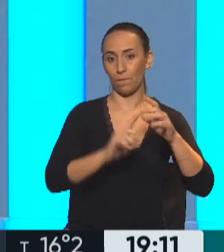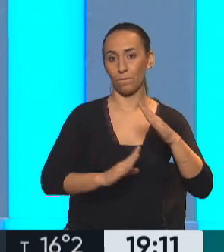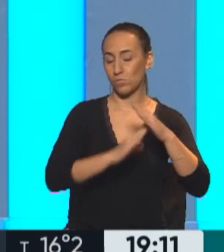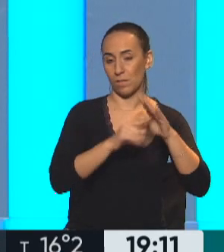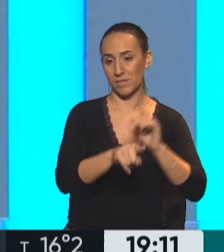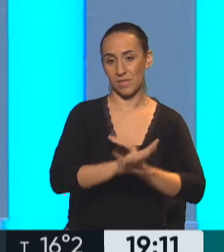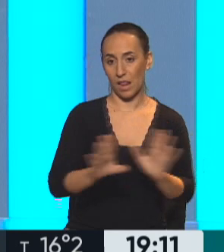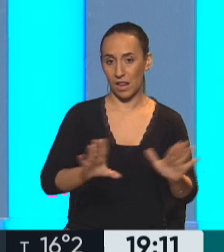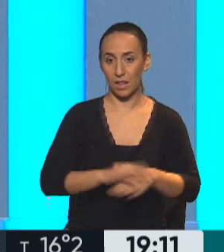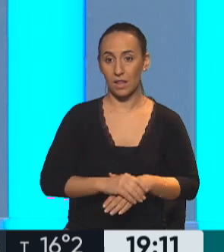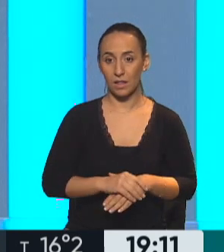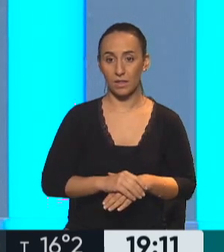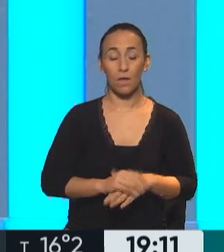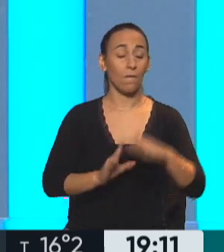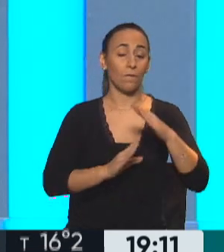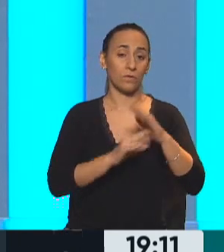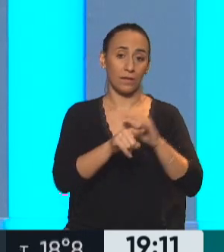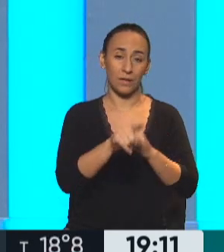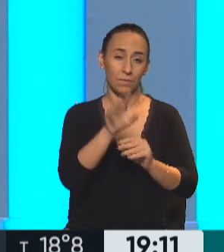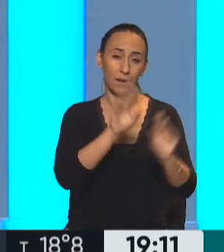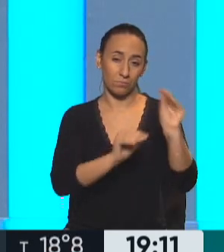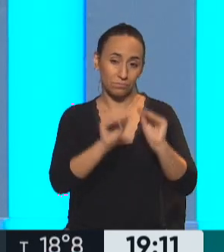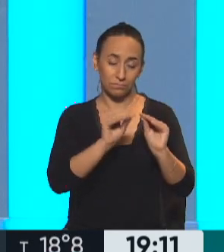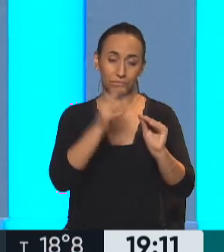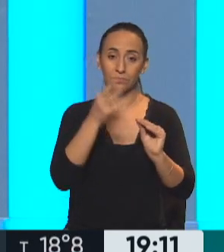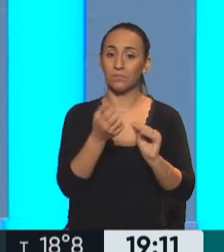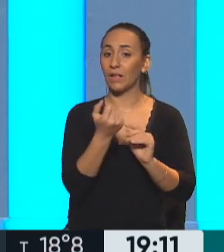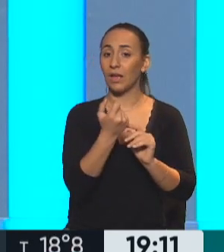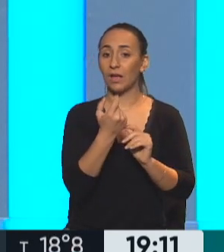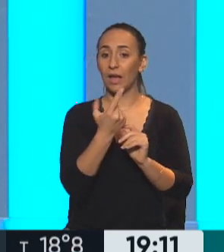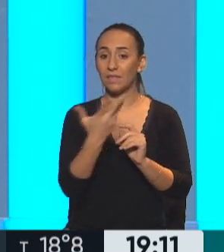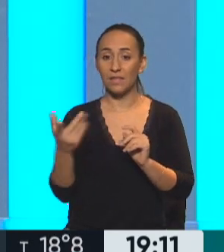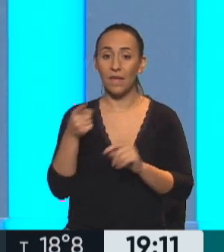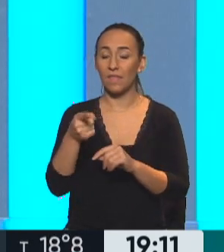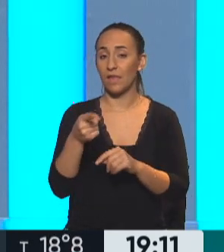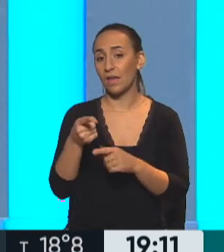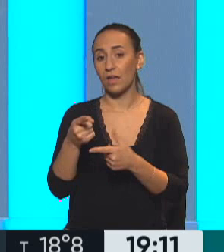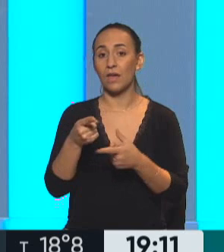fundamentalmente su composición, el número de miembros que debería tener